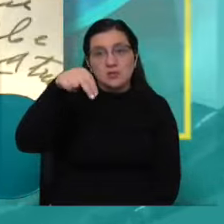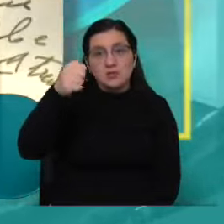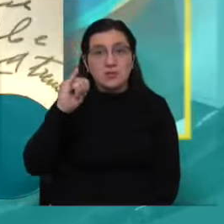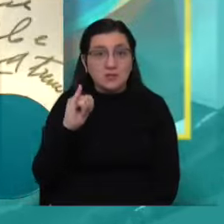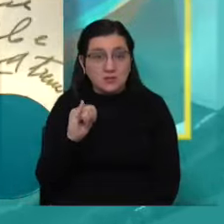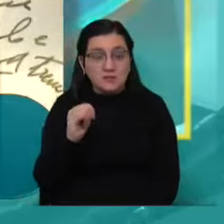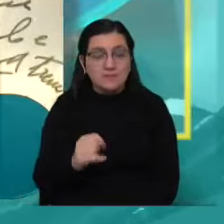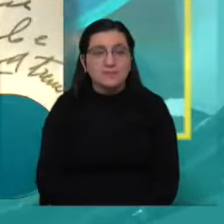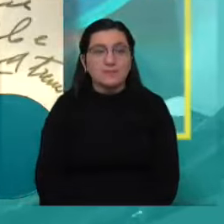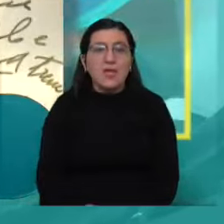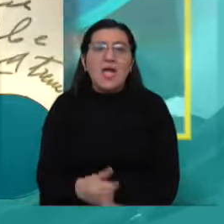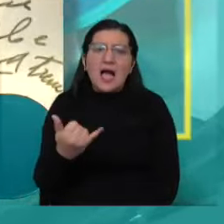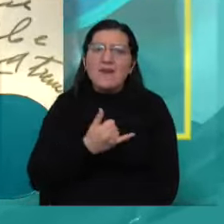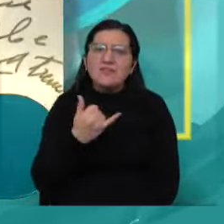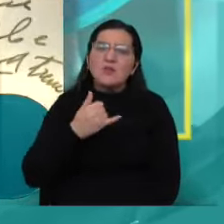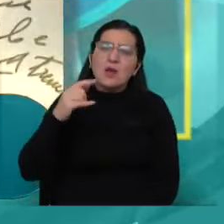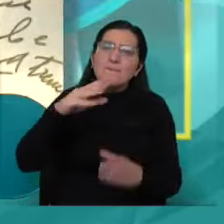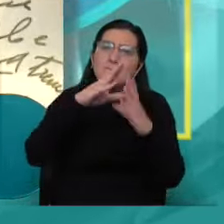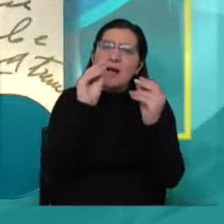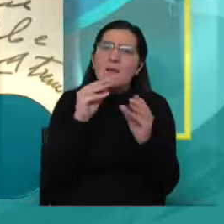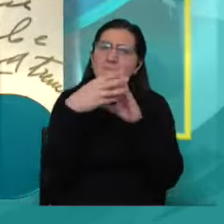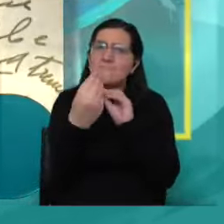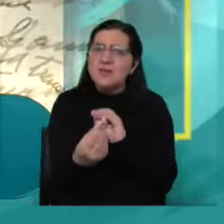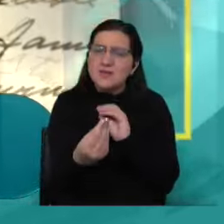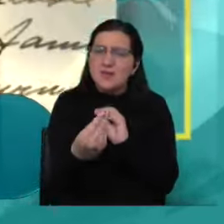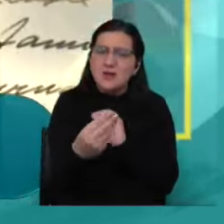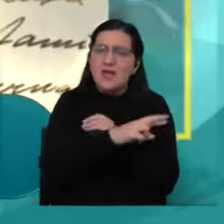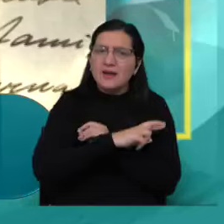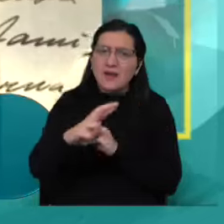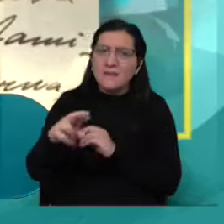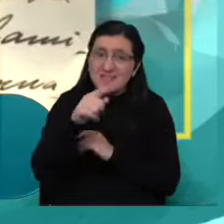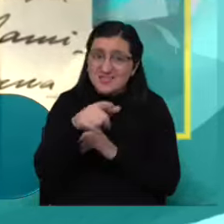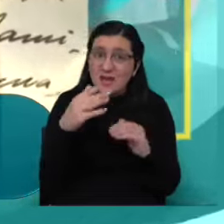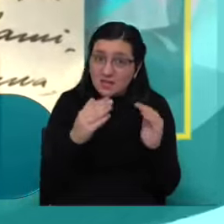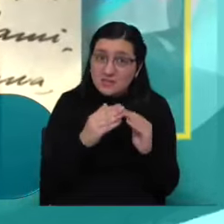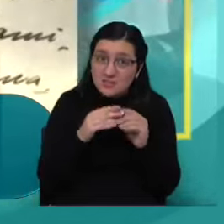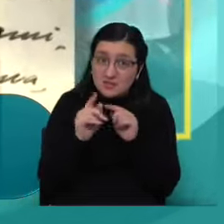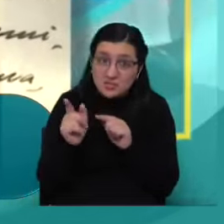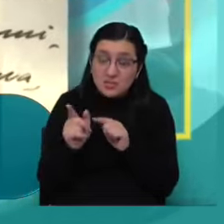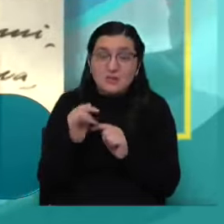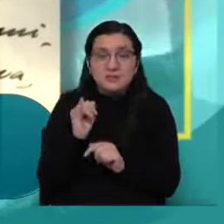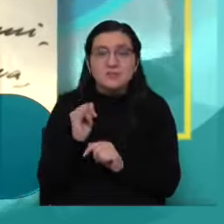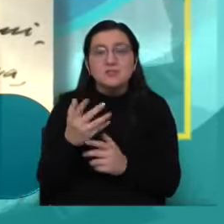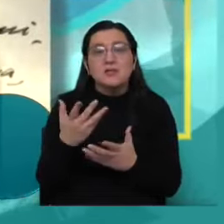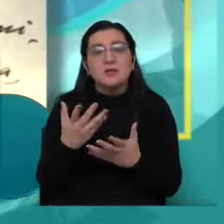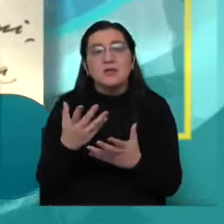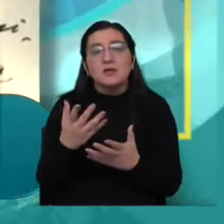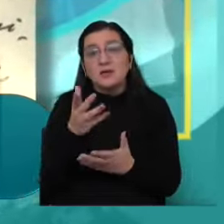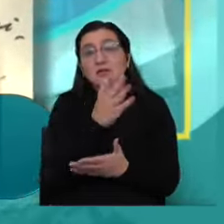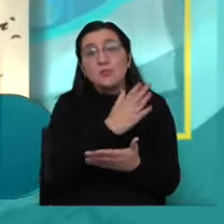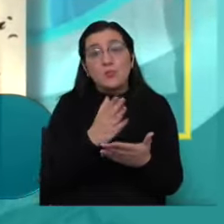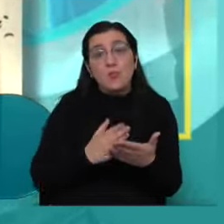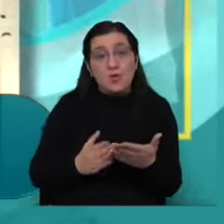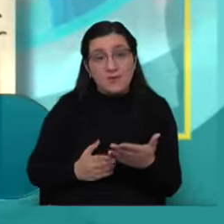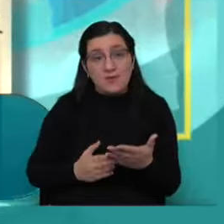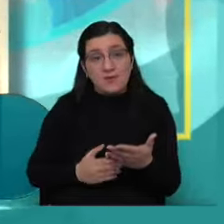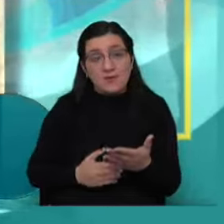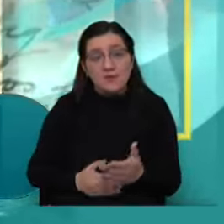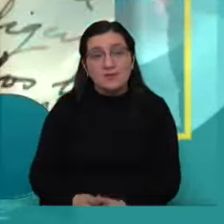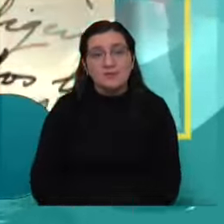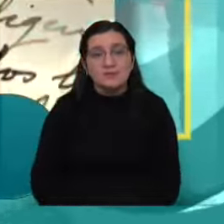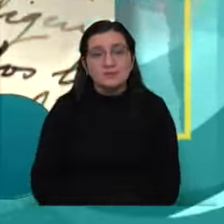ahí ir a la casa exactamente Sí exactamente exactamente que ella soñaba con cruzar y estar en esa Palmera y le hace un poema al que está ahí Creo hay una placa